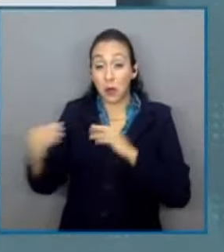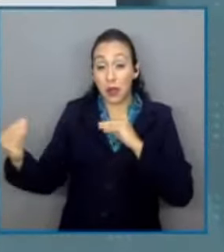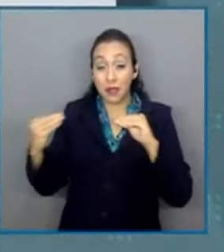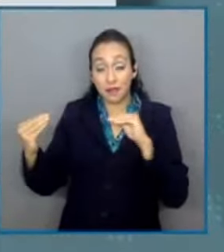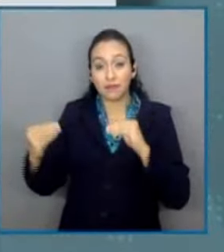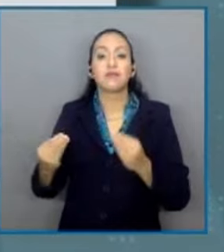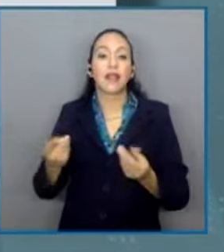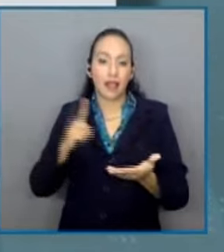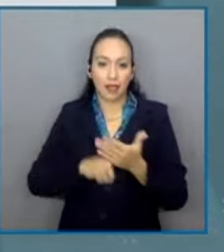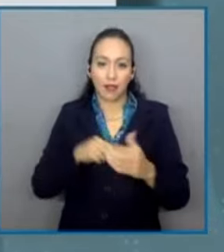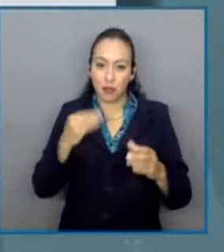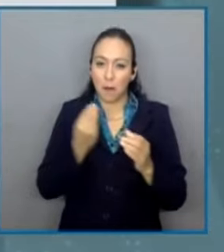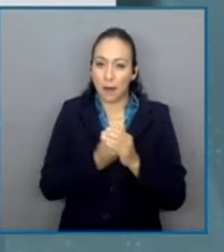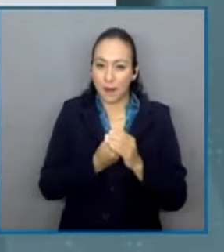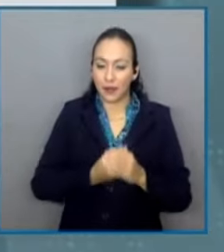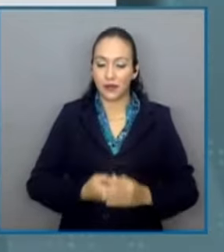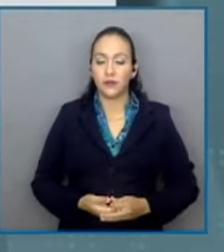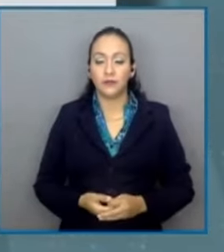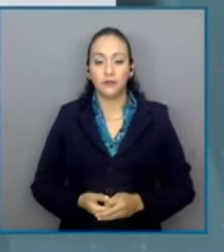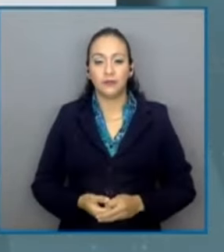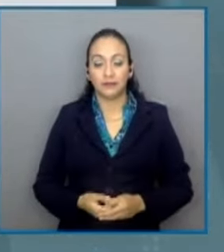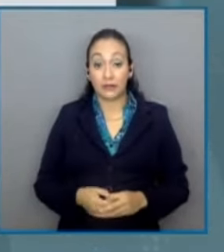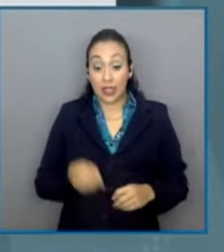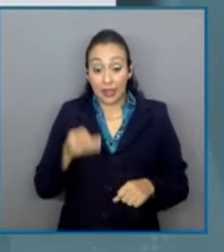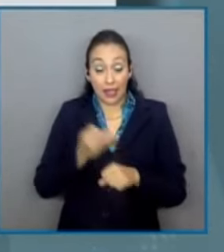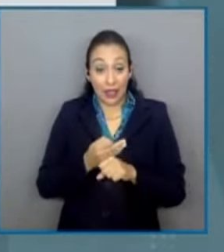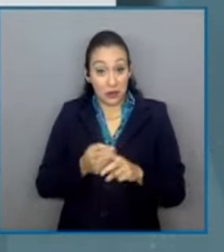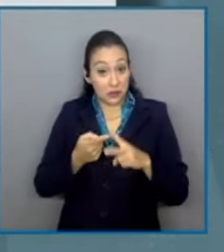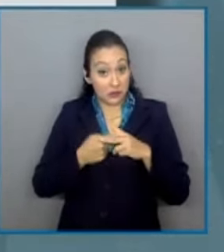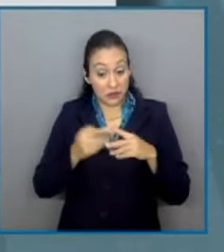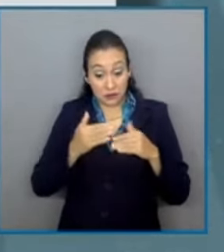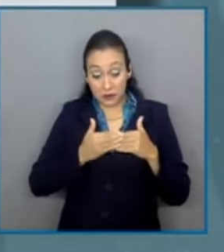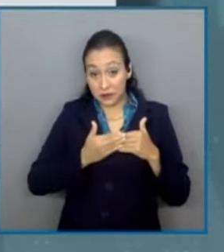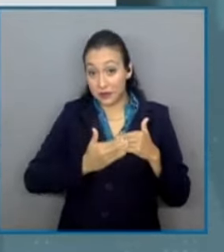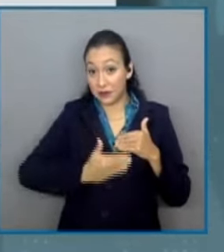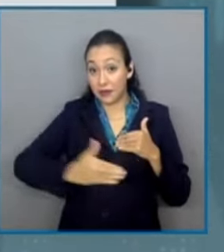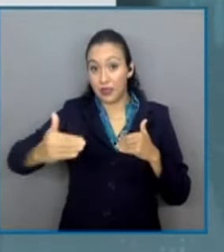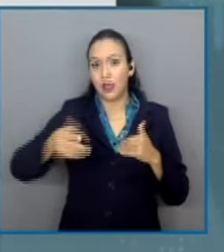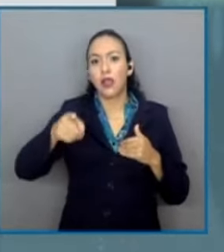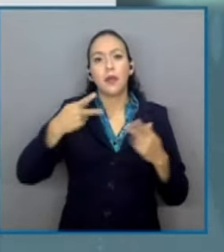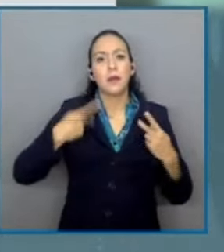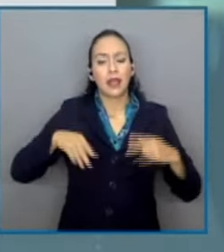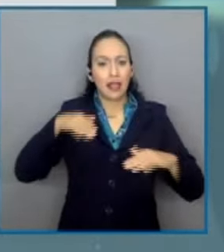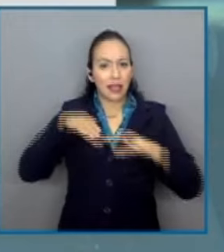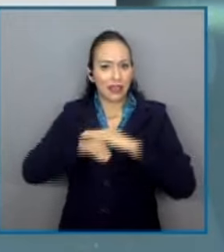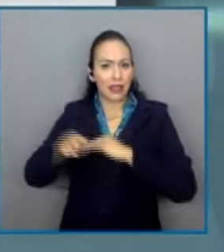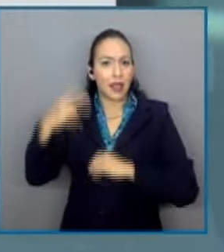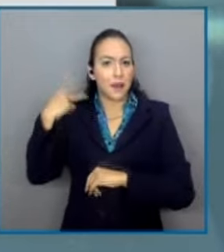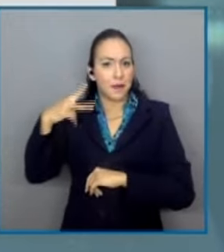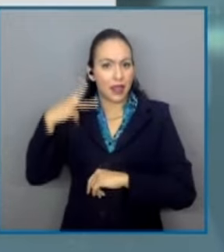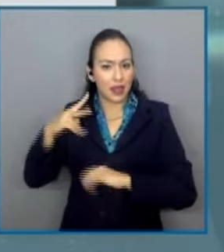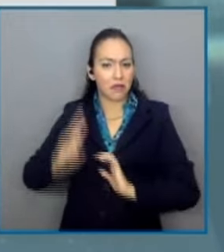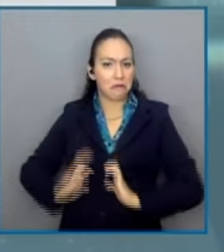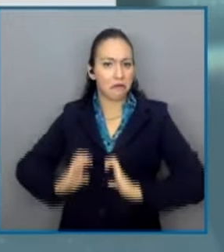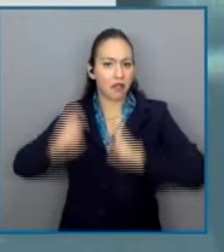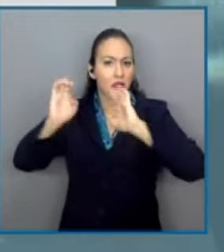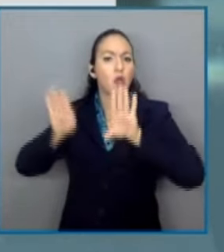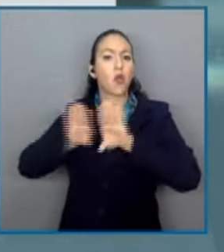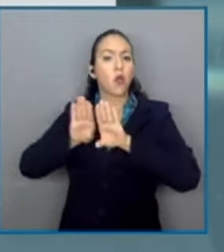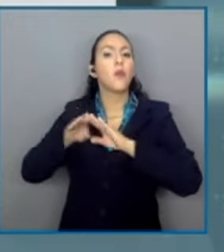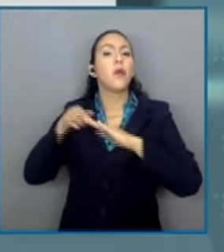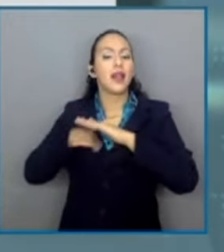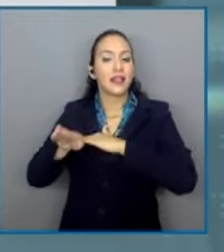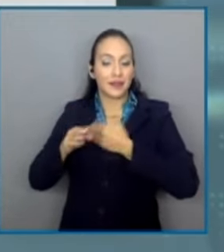A partir de ahora, el acceso a las sedes del Poder Judicial de Veracruz será a través de un código QR que se